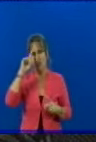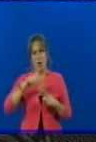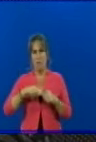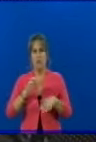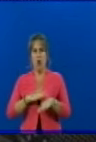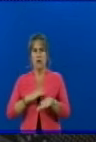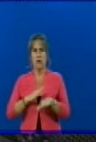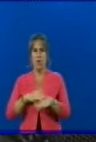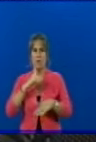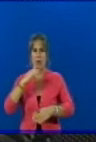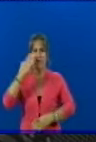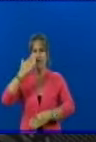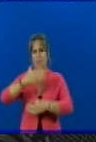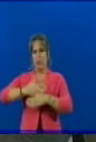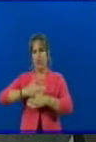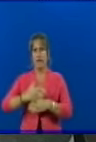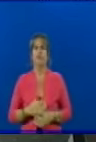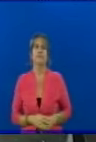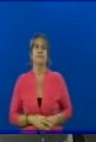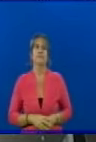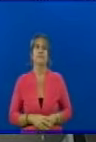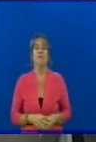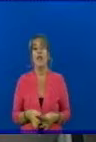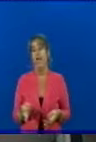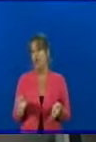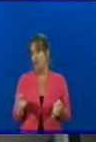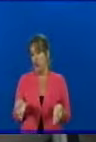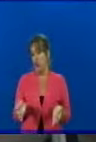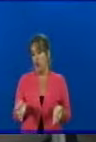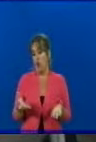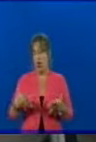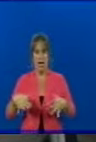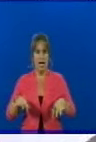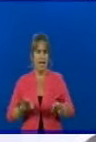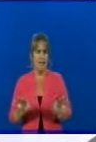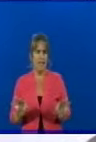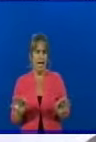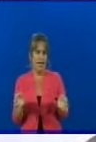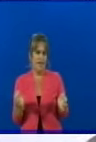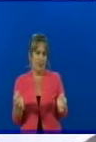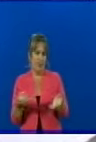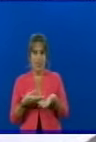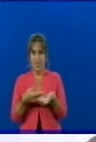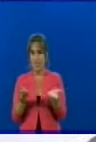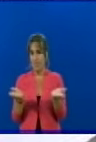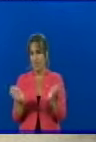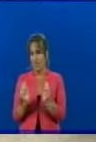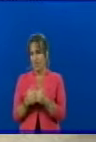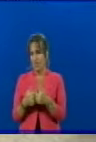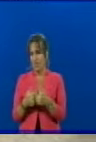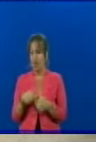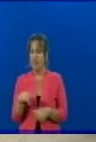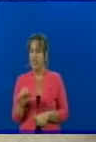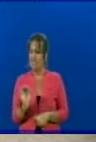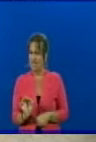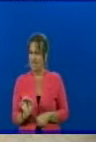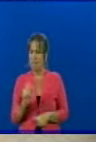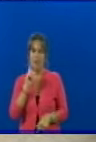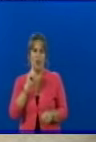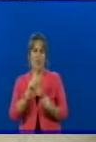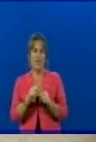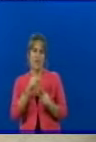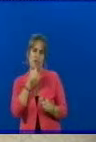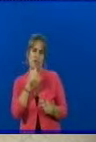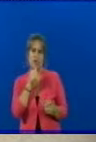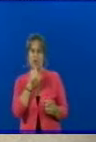al recrudecimiento del bloqueo. Lo cierto es que la calidad y la estabilidad en la distribución del pan es siempre motivo de